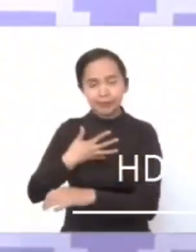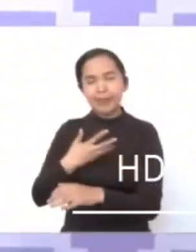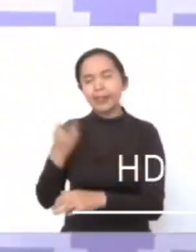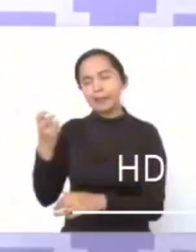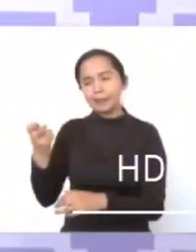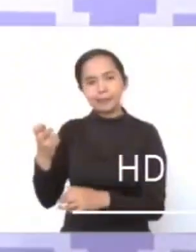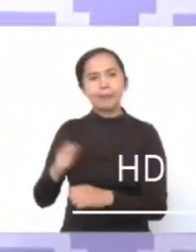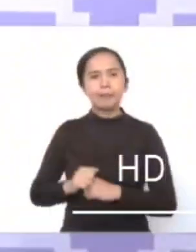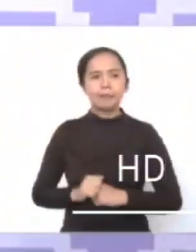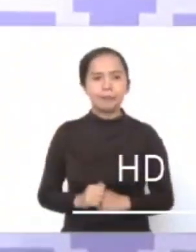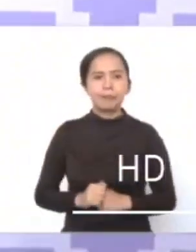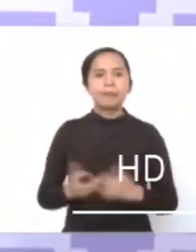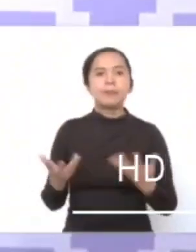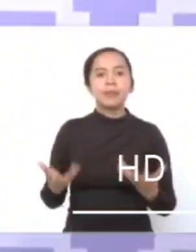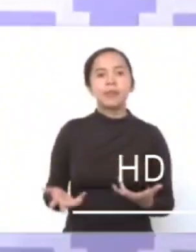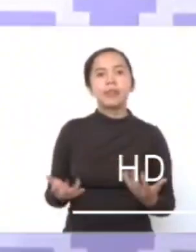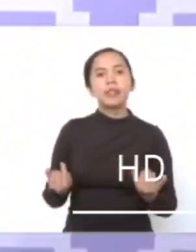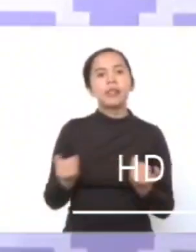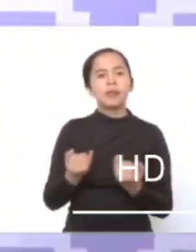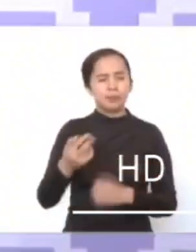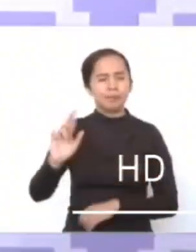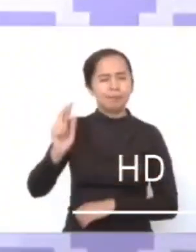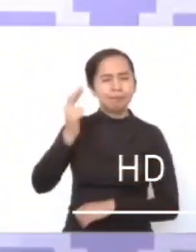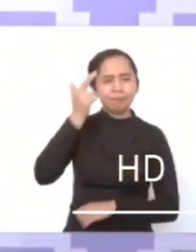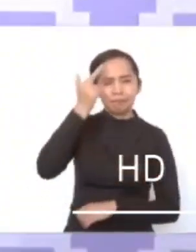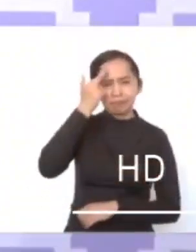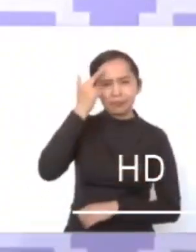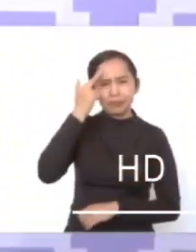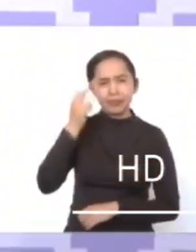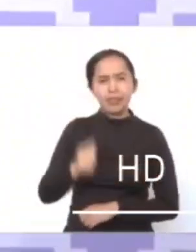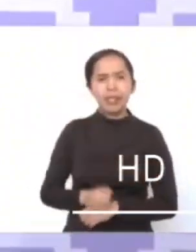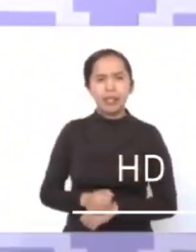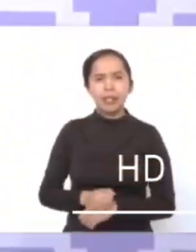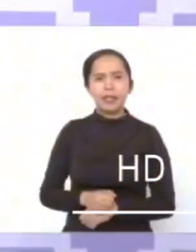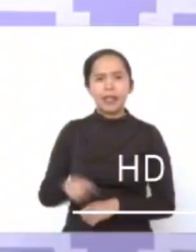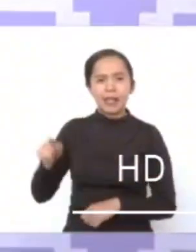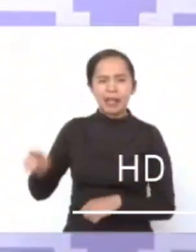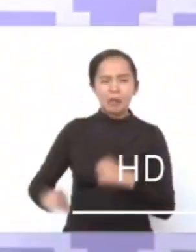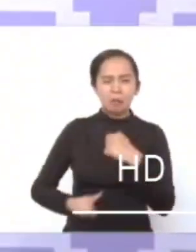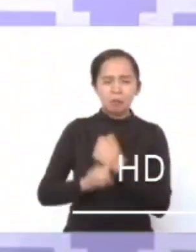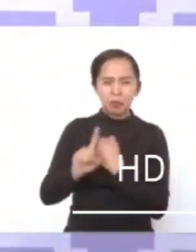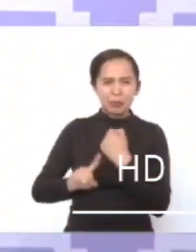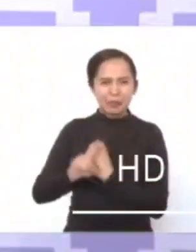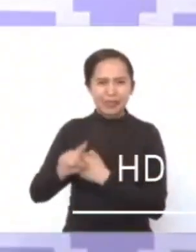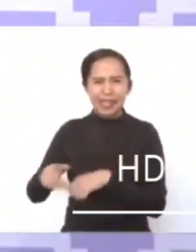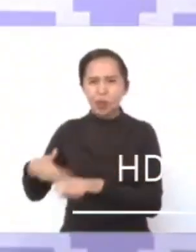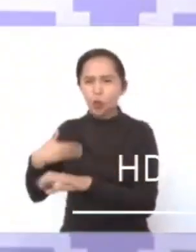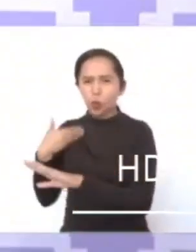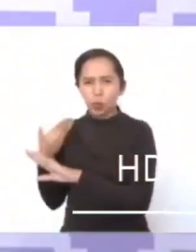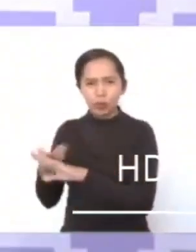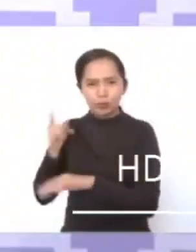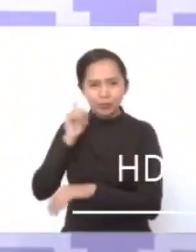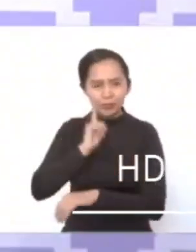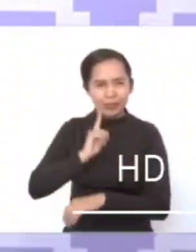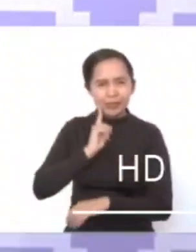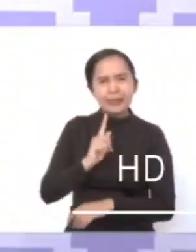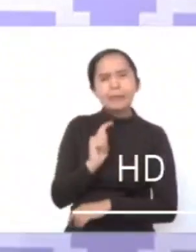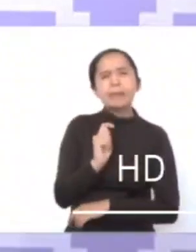justicia. Porque quiero recordar lo que significó la alerta de género. Significó